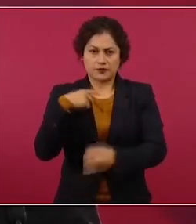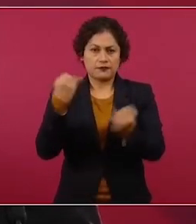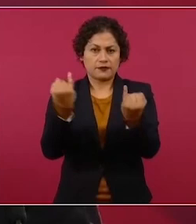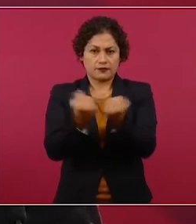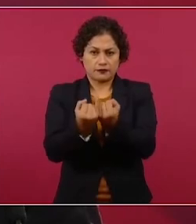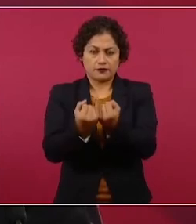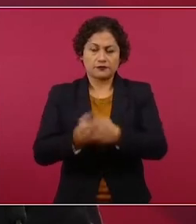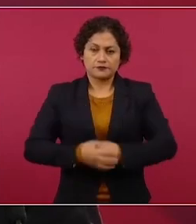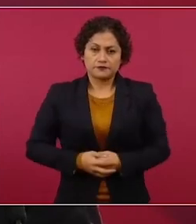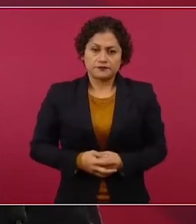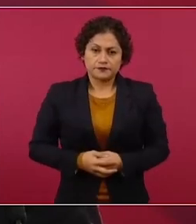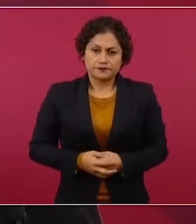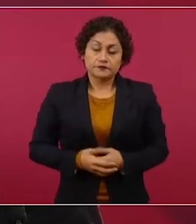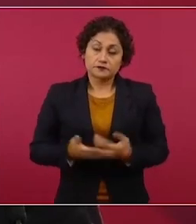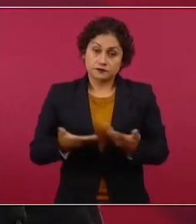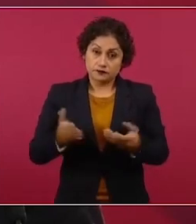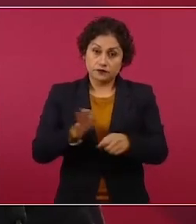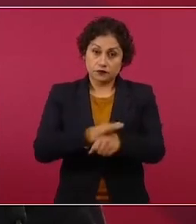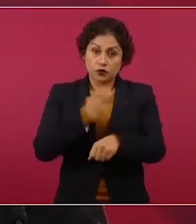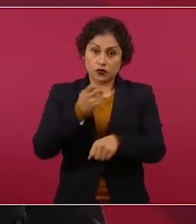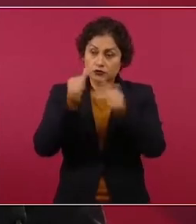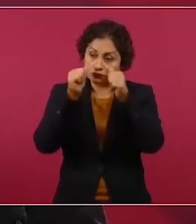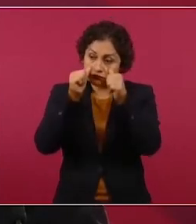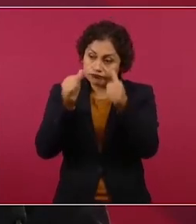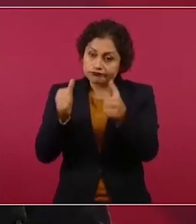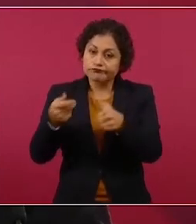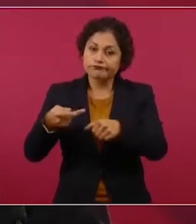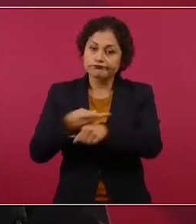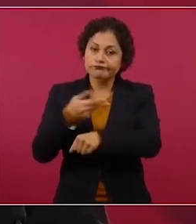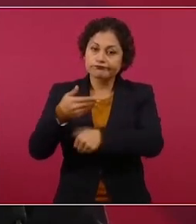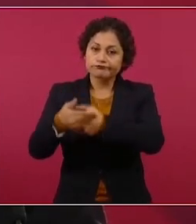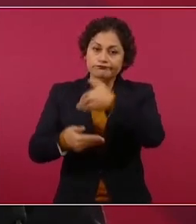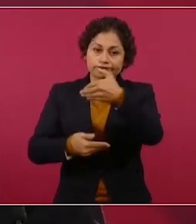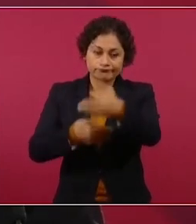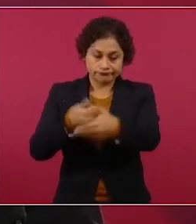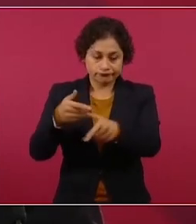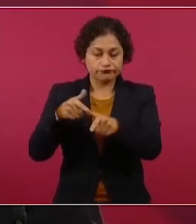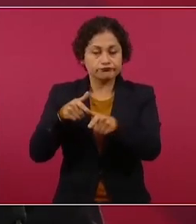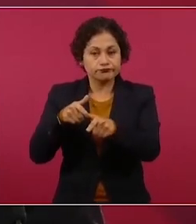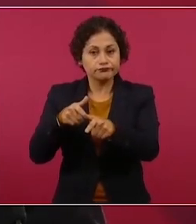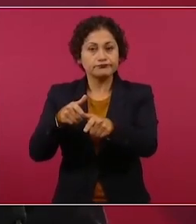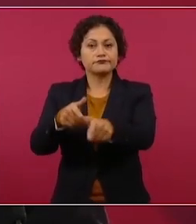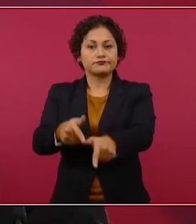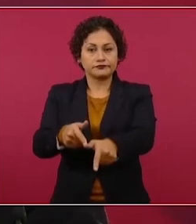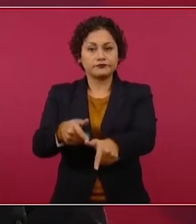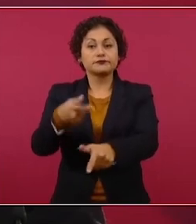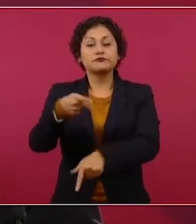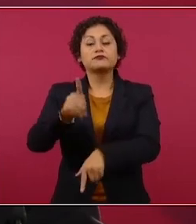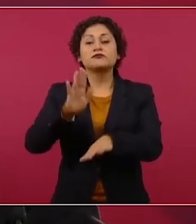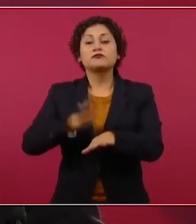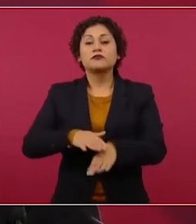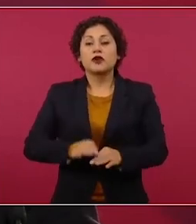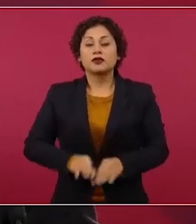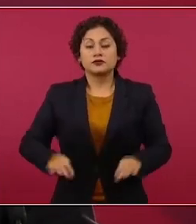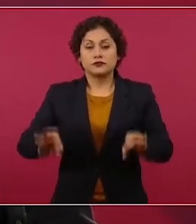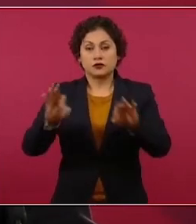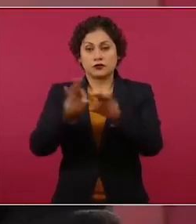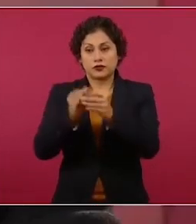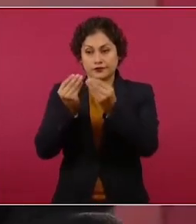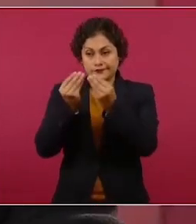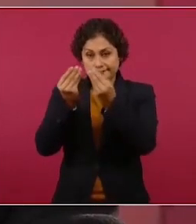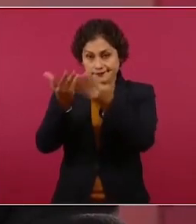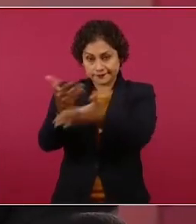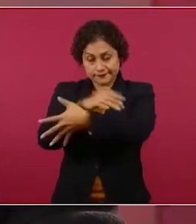darle seguimiento a este asunto, y lo más importante es expresar nuestra